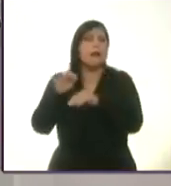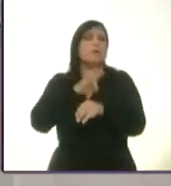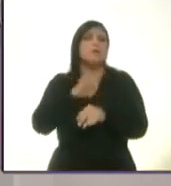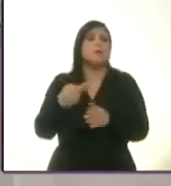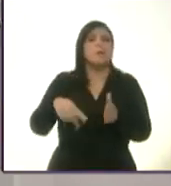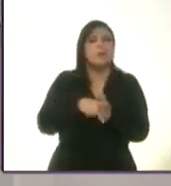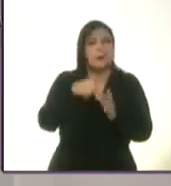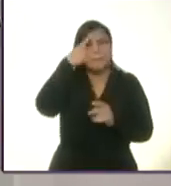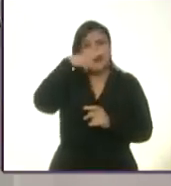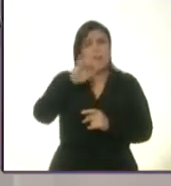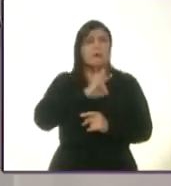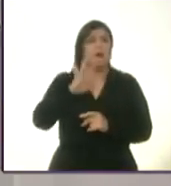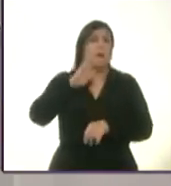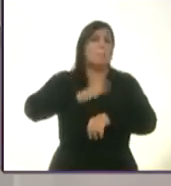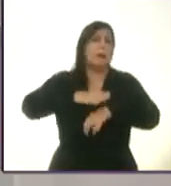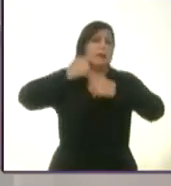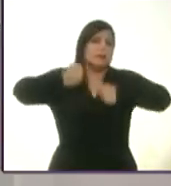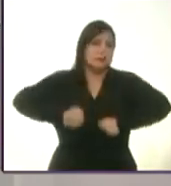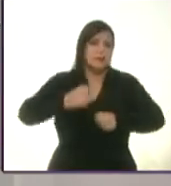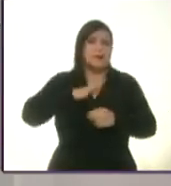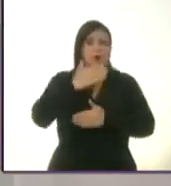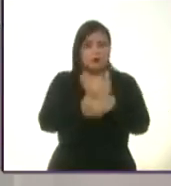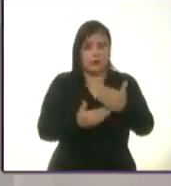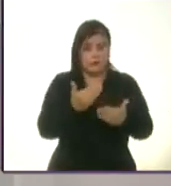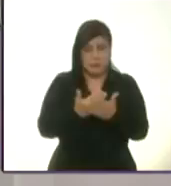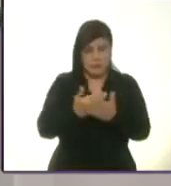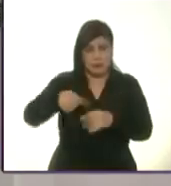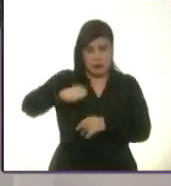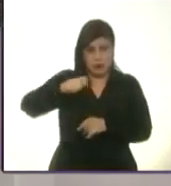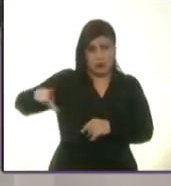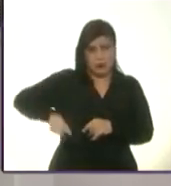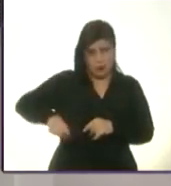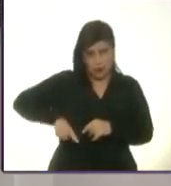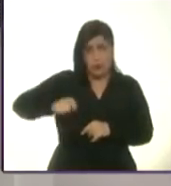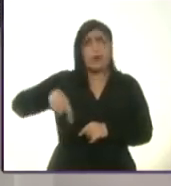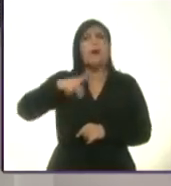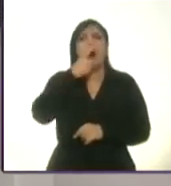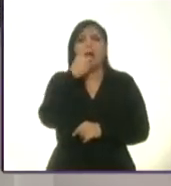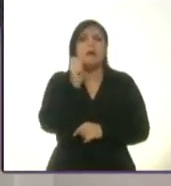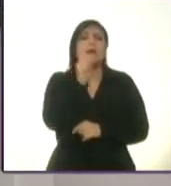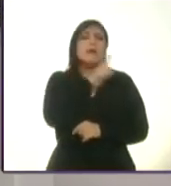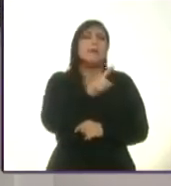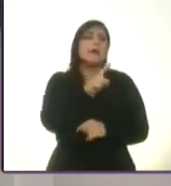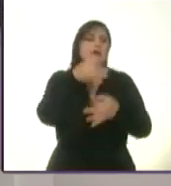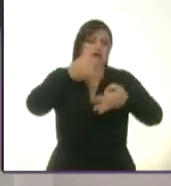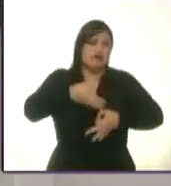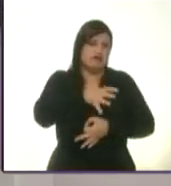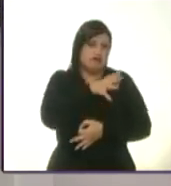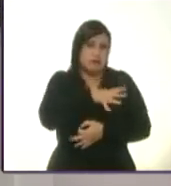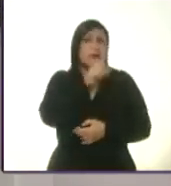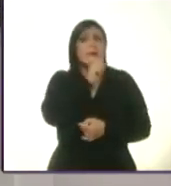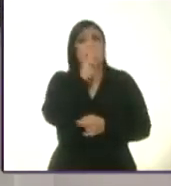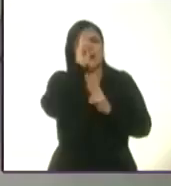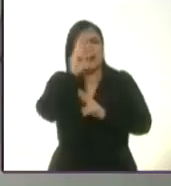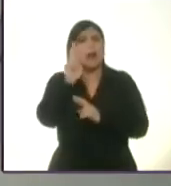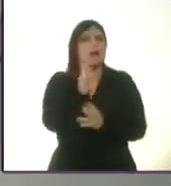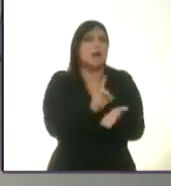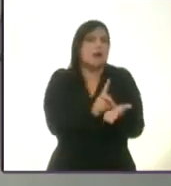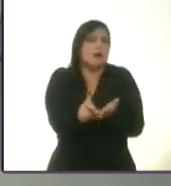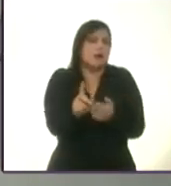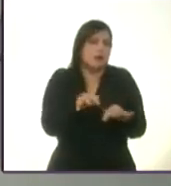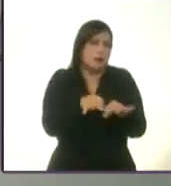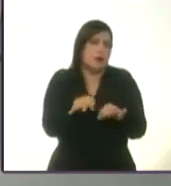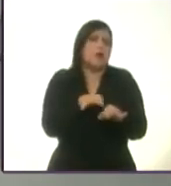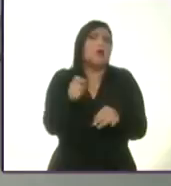garantizar la del servicio público y sobre todo respetar los derechos laborales un minuto